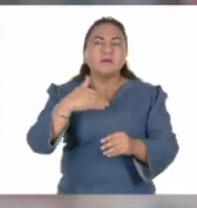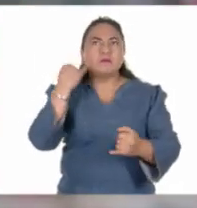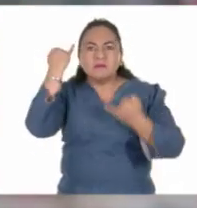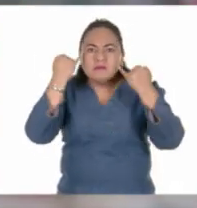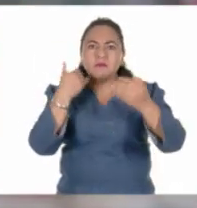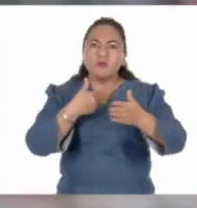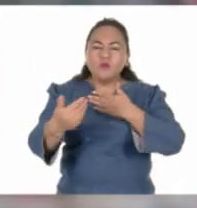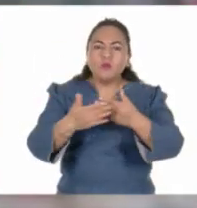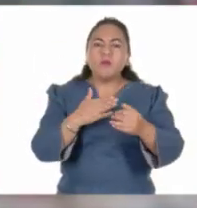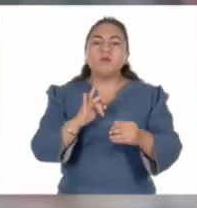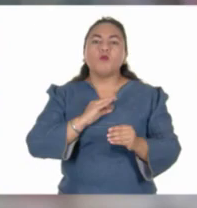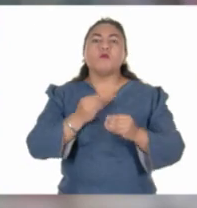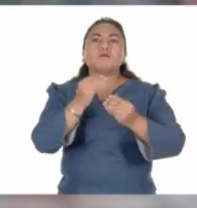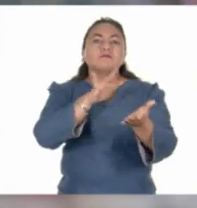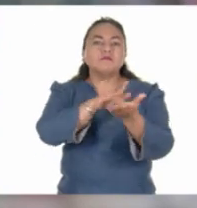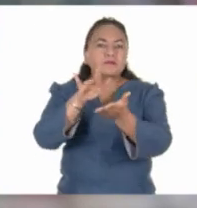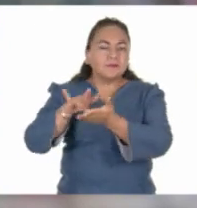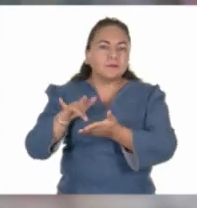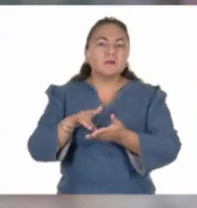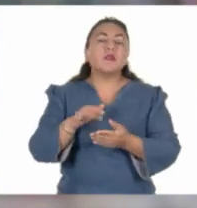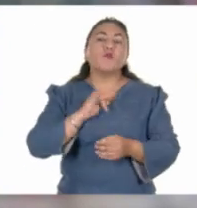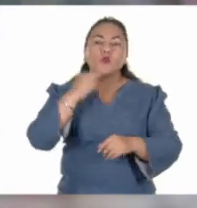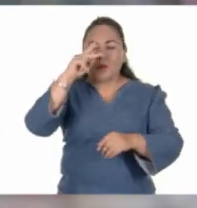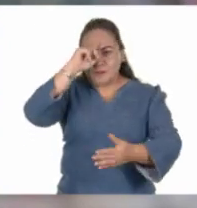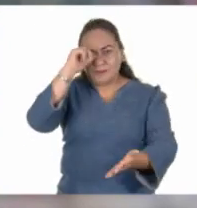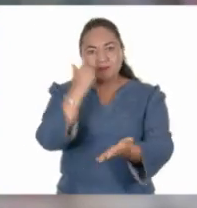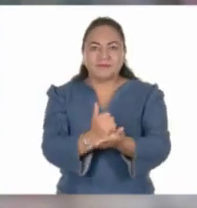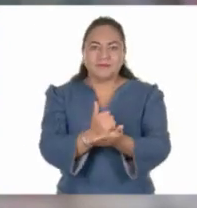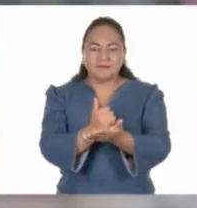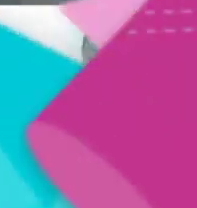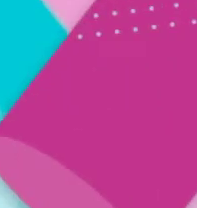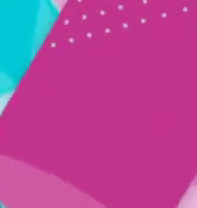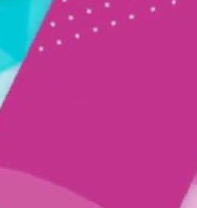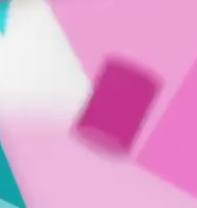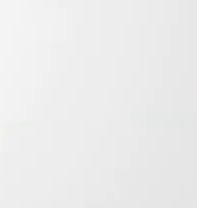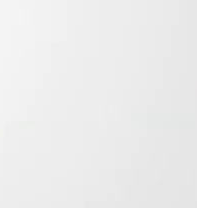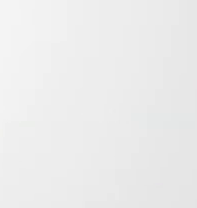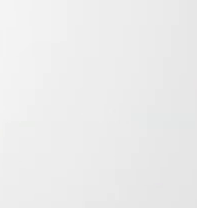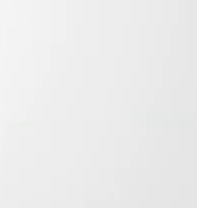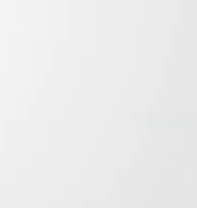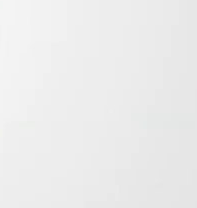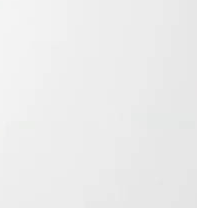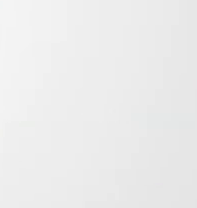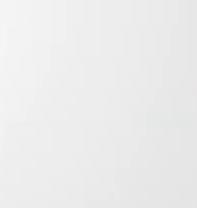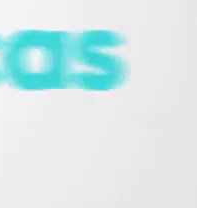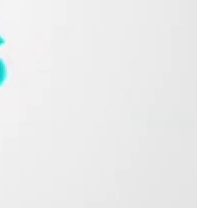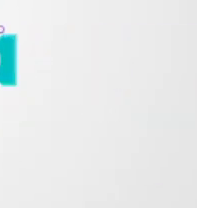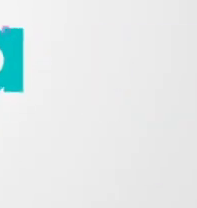esperanzas y sobre todo dejar tu nombre marcado en la historia.